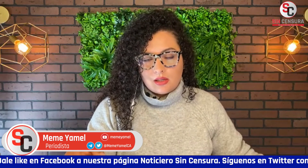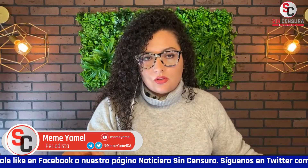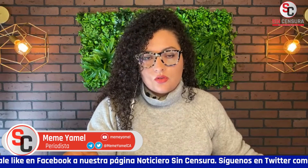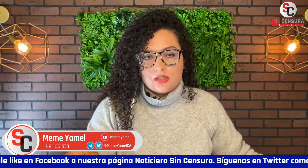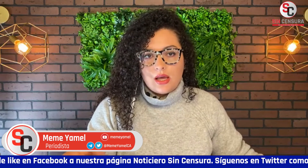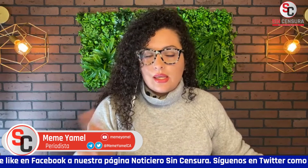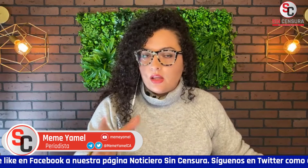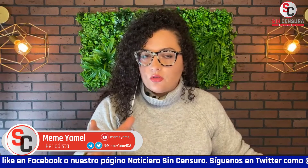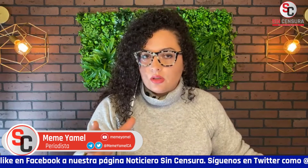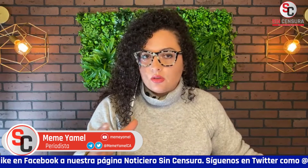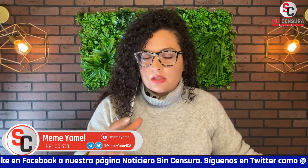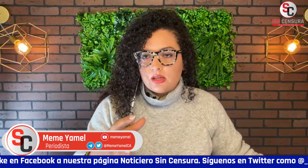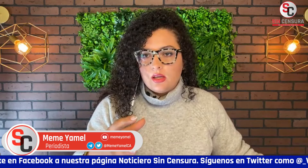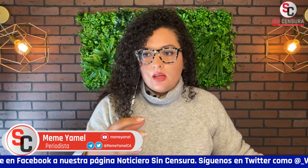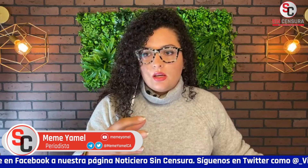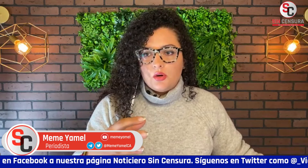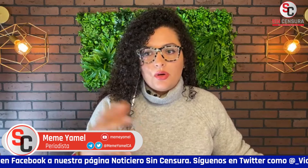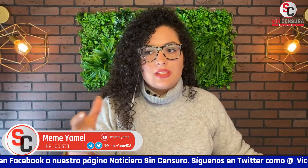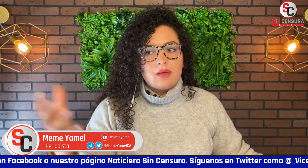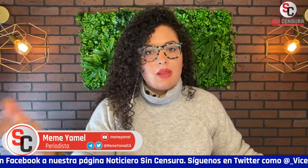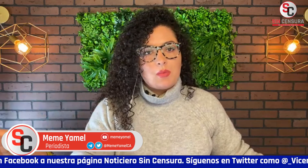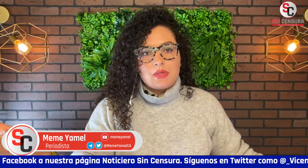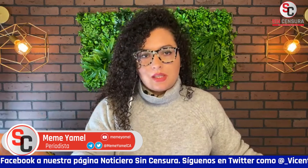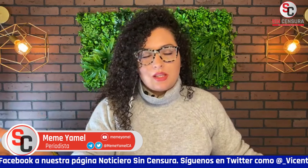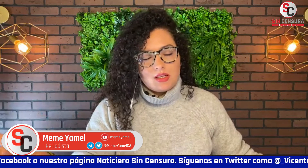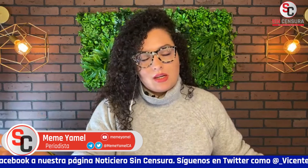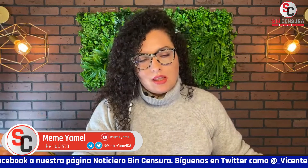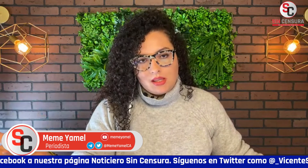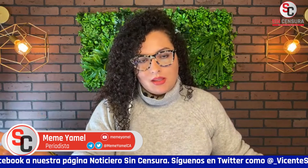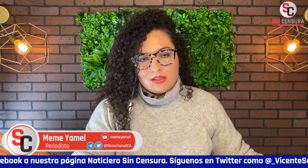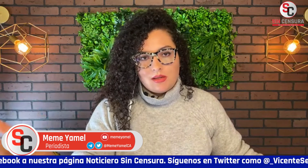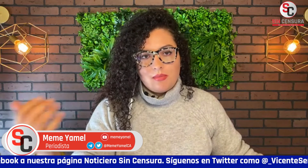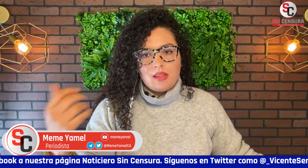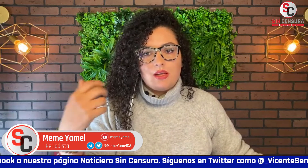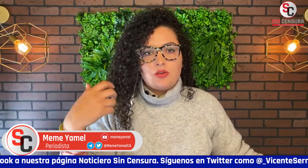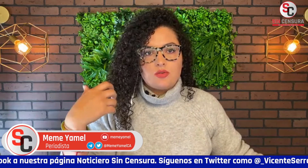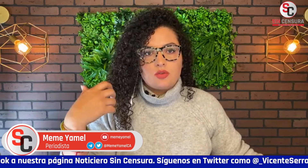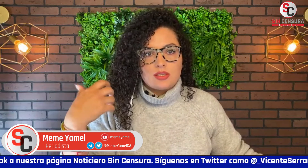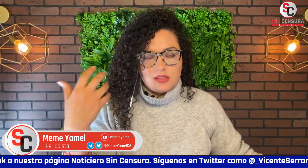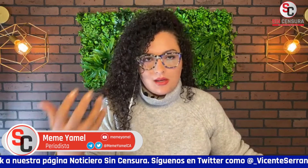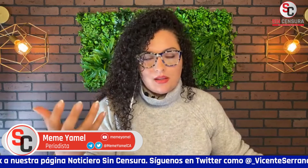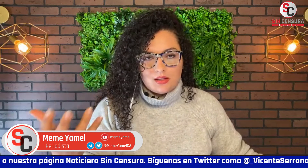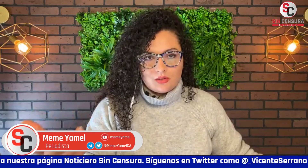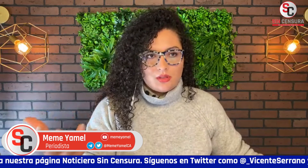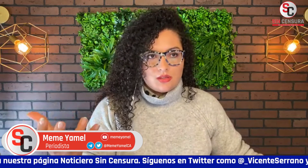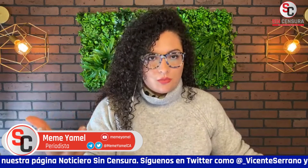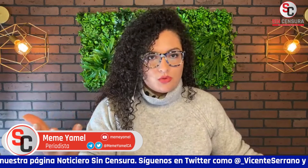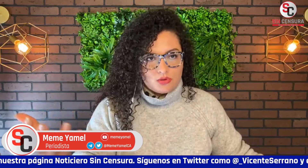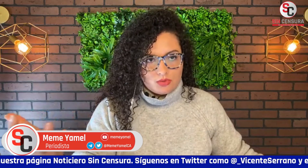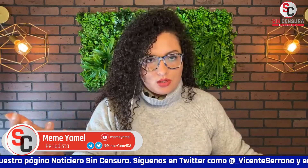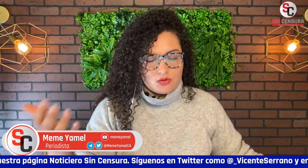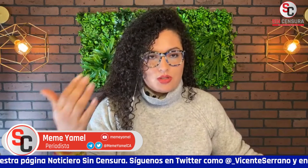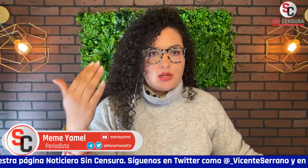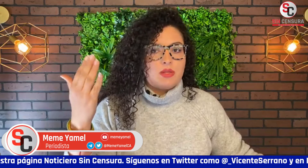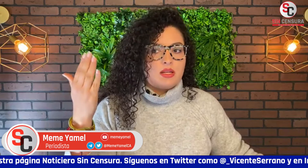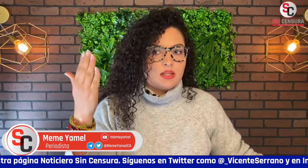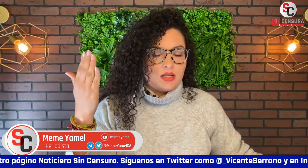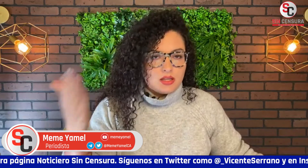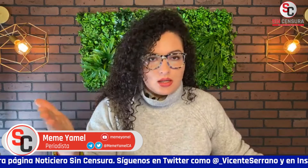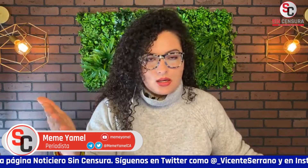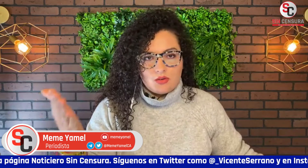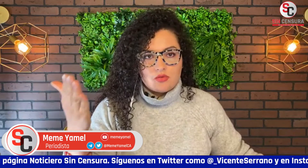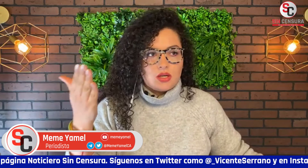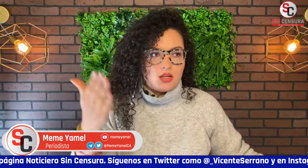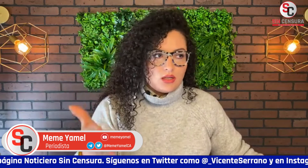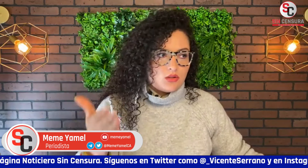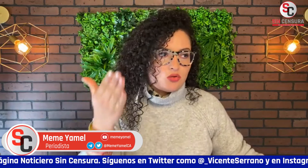debemos atacar. Entonces, aquí hay 2 factores. No es chamba del presidente en realidad, es chamba de los que están de directores en los medios de comunicación, es chamba del que